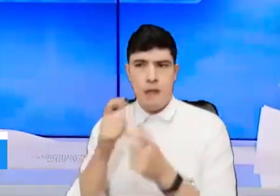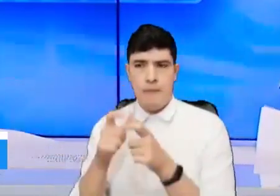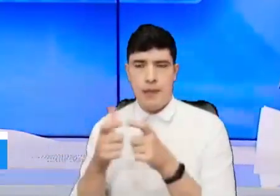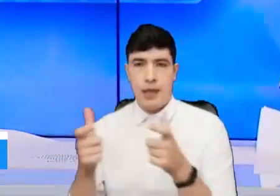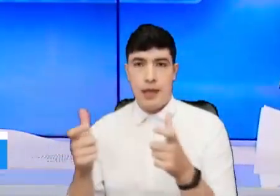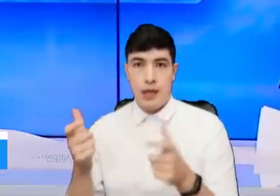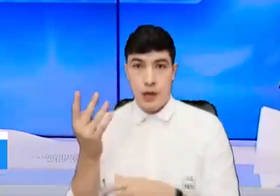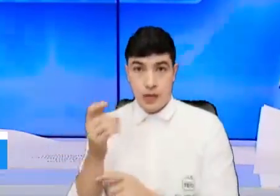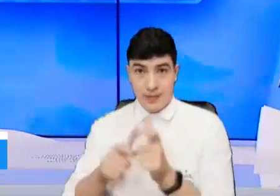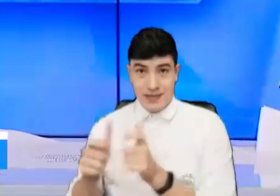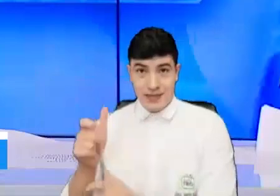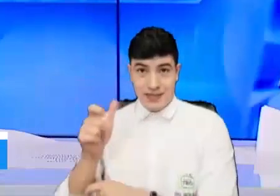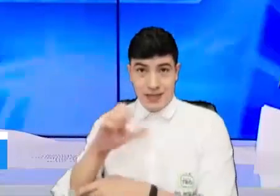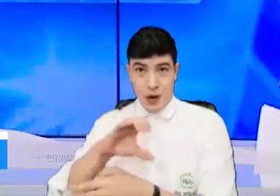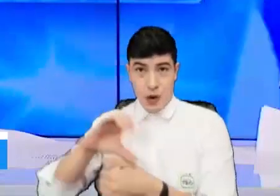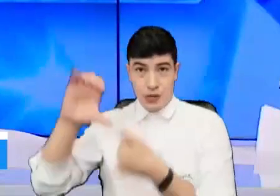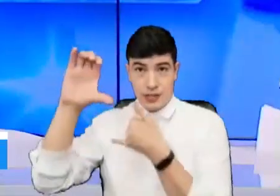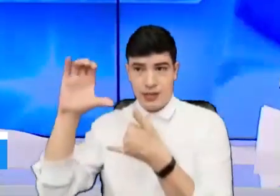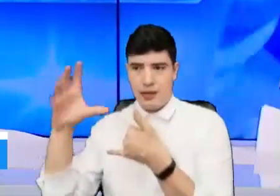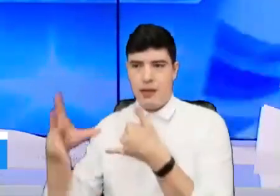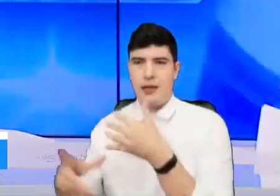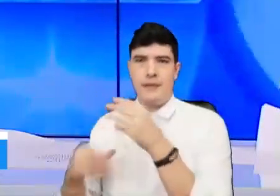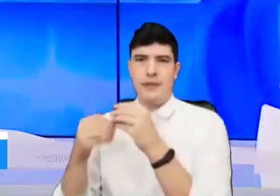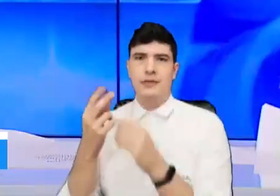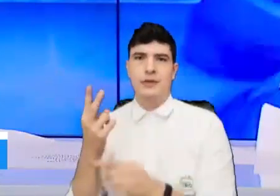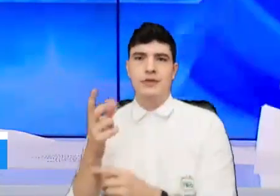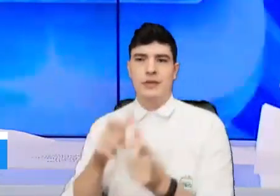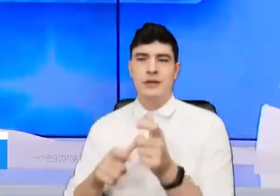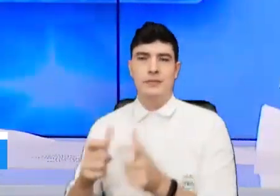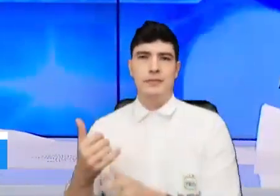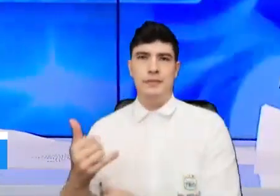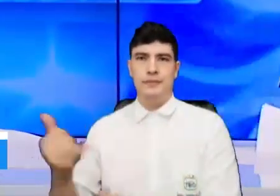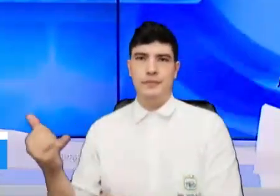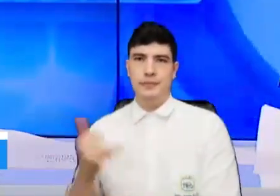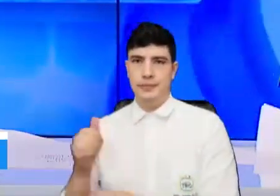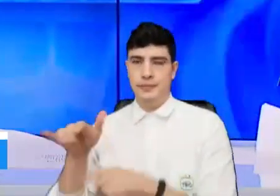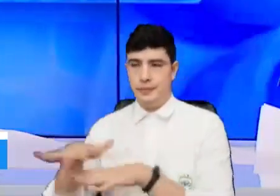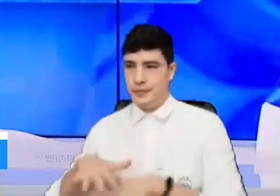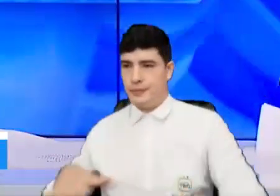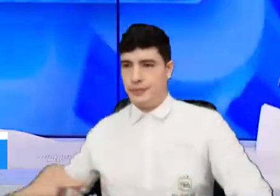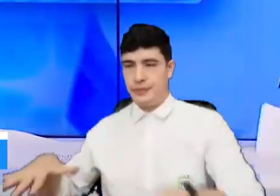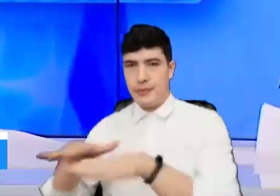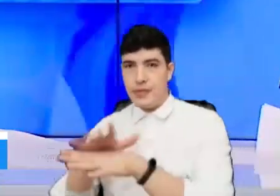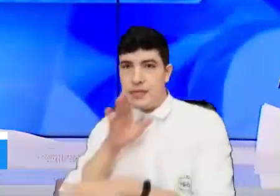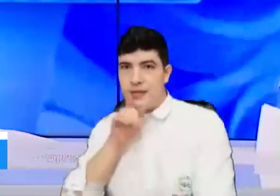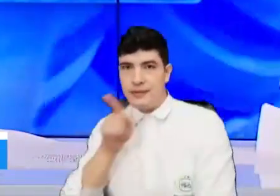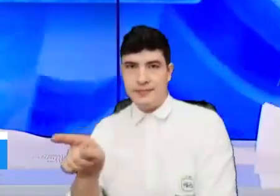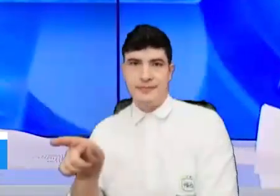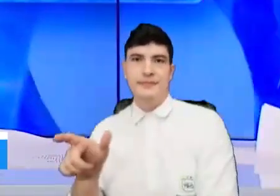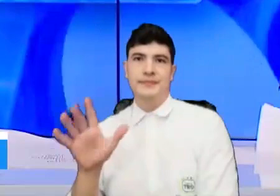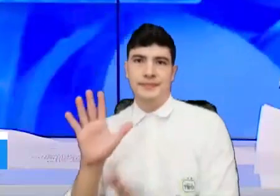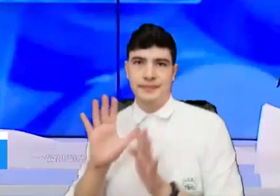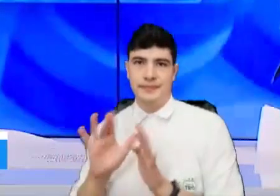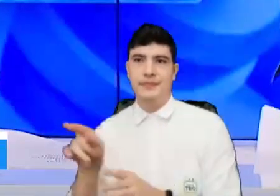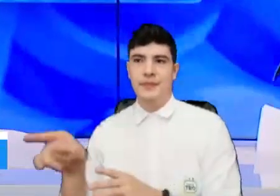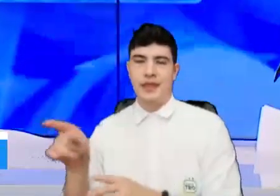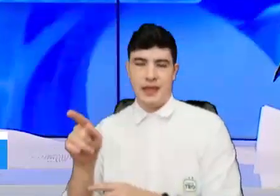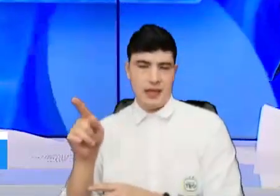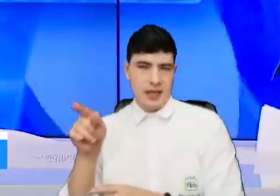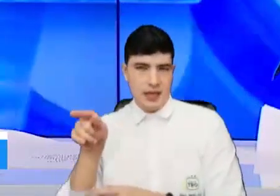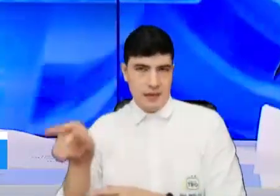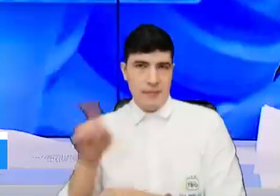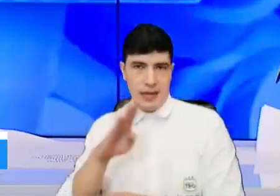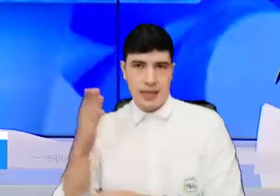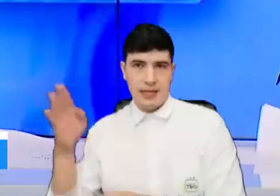procedentes de la costa se suman 2 más que fueron contagiadas, al parecer, por los pacientes de casos importados. Saludamos a nuestro compañero